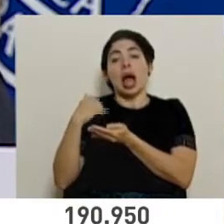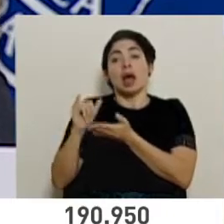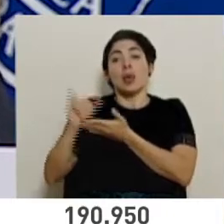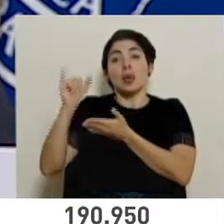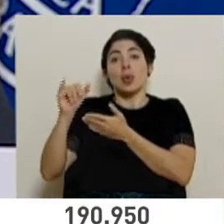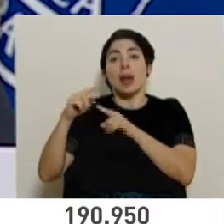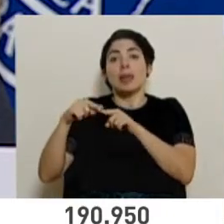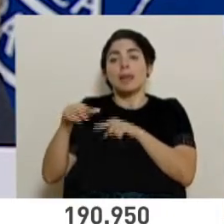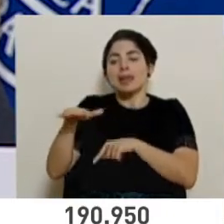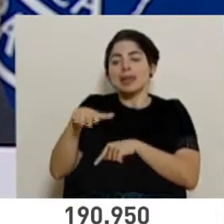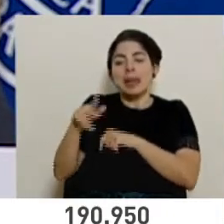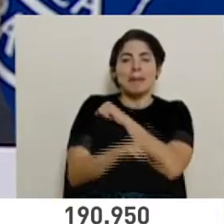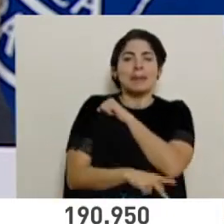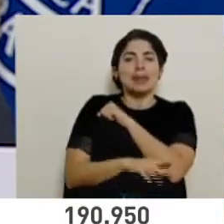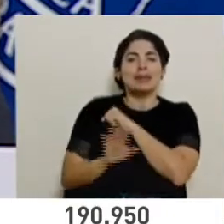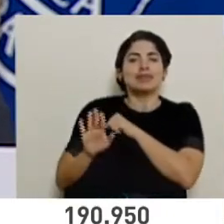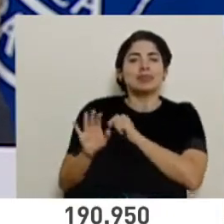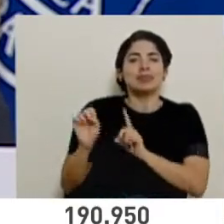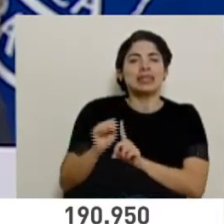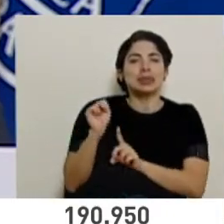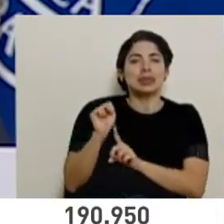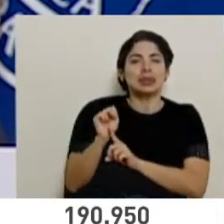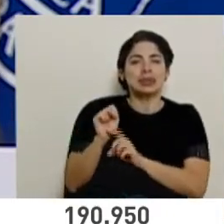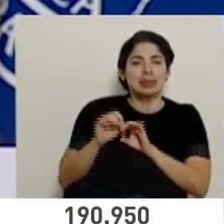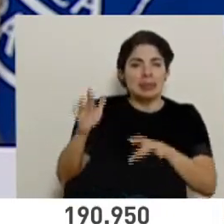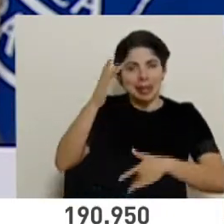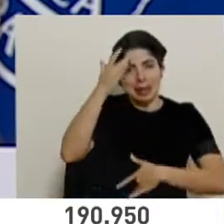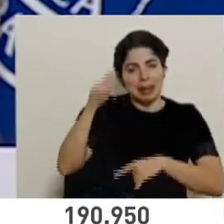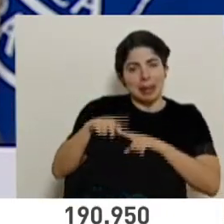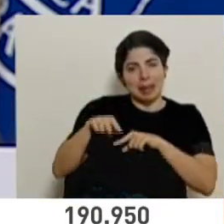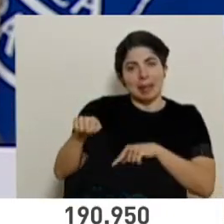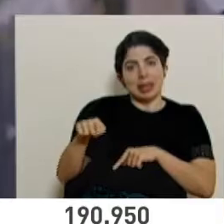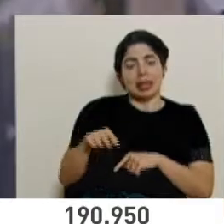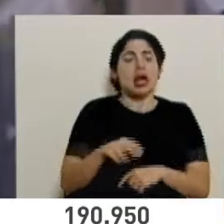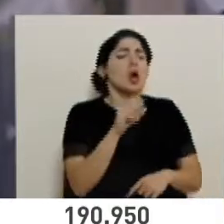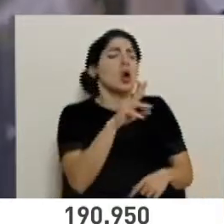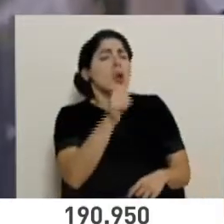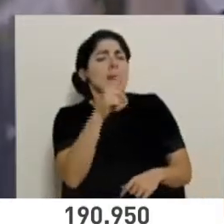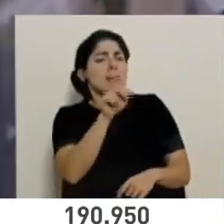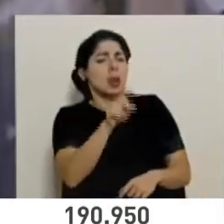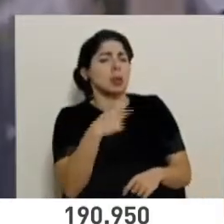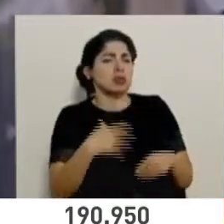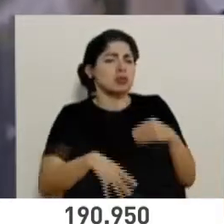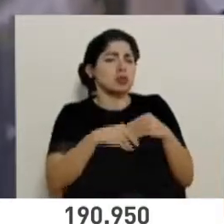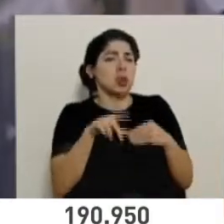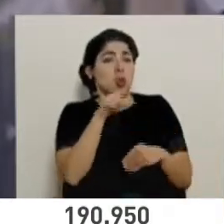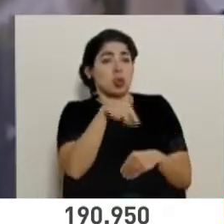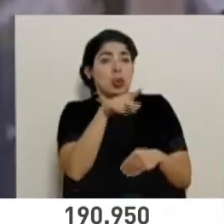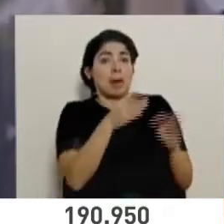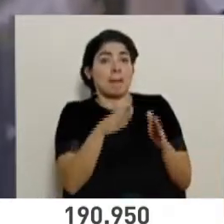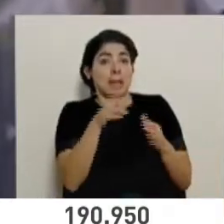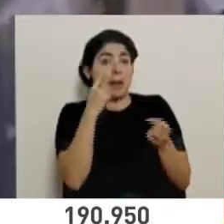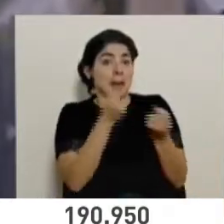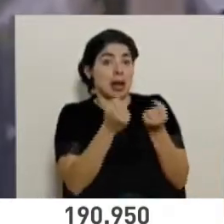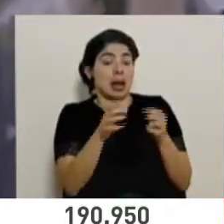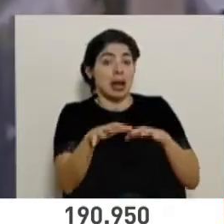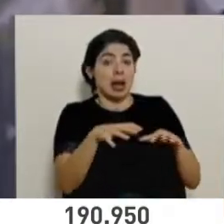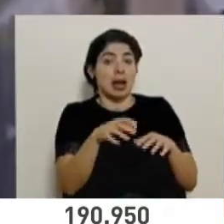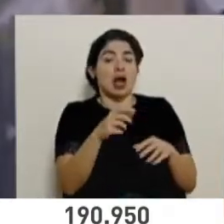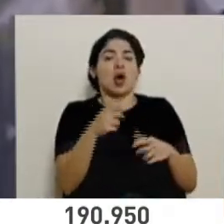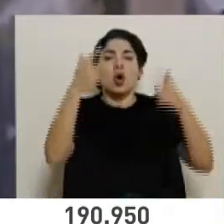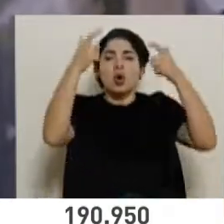y la situación pandémica del país donde origina el turista, ¿verdad? Ok, y déjeme preguntarle nada más, una de las apuestas de ustedes por reactivación estaba el concurso